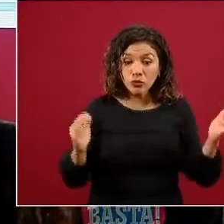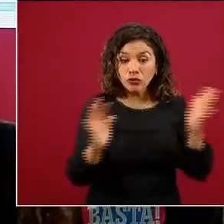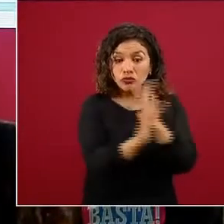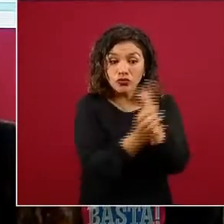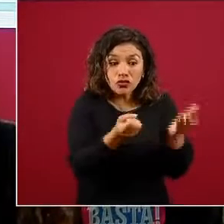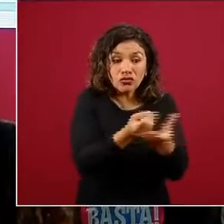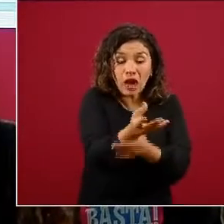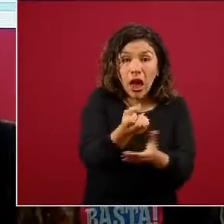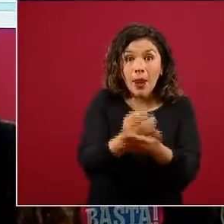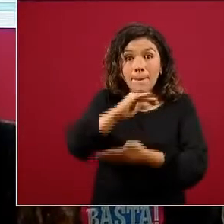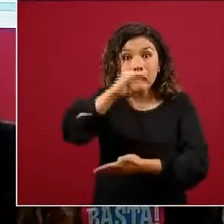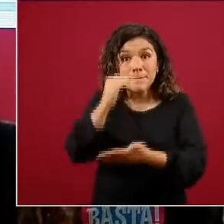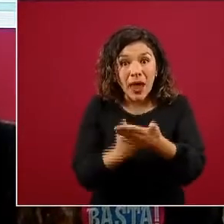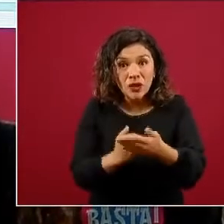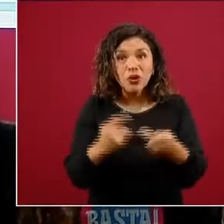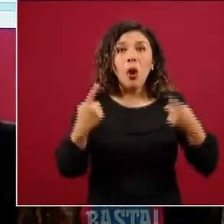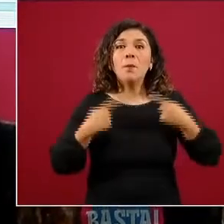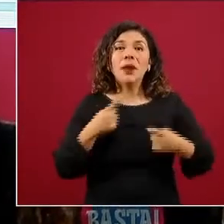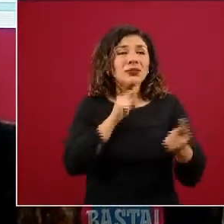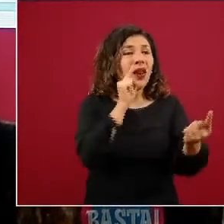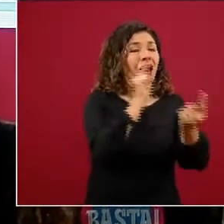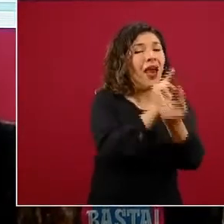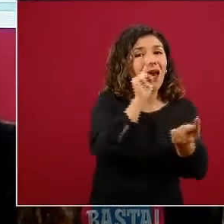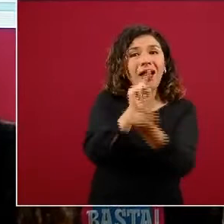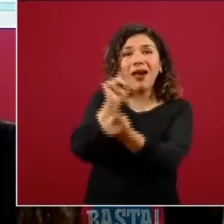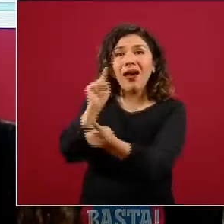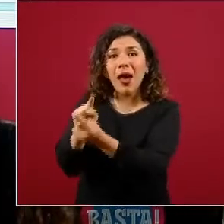las personas, entre menos gente